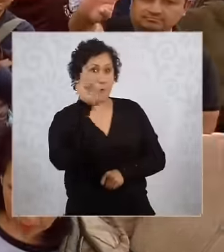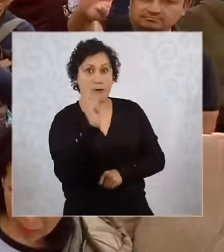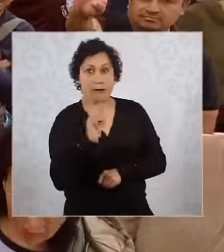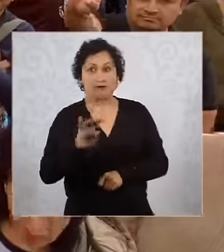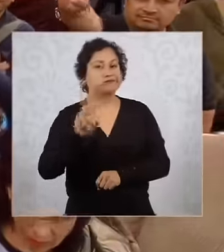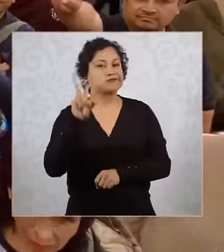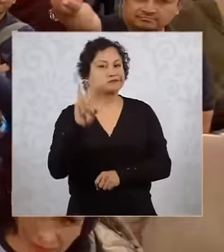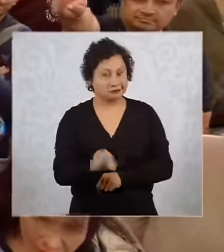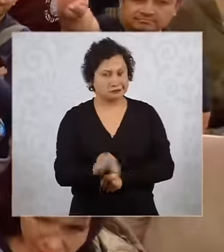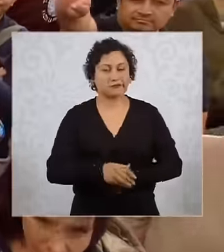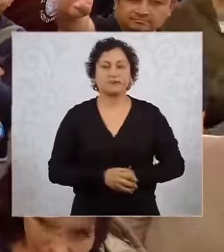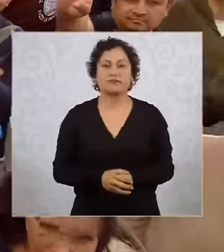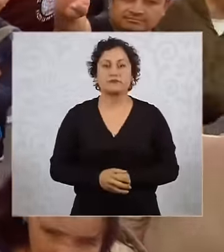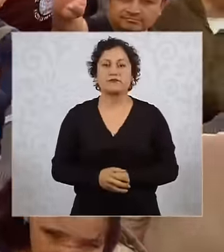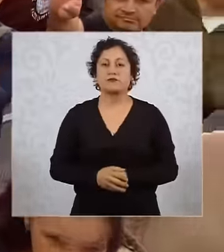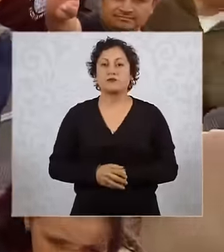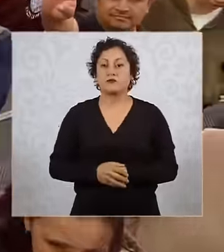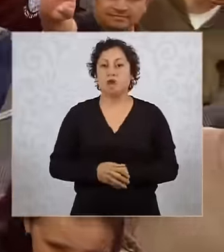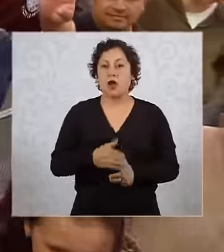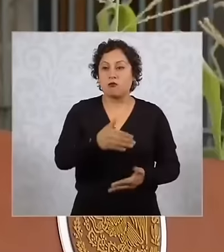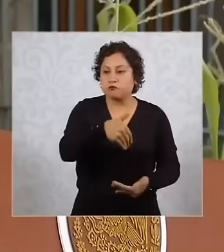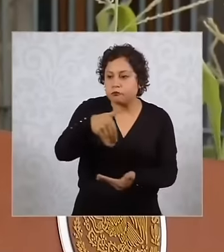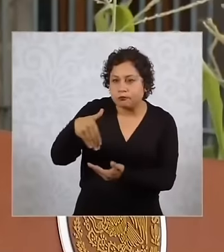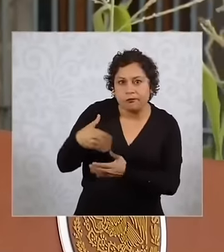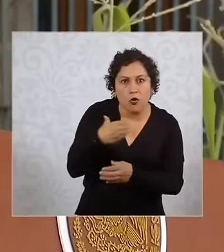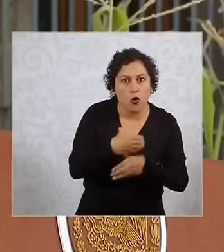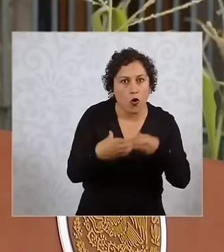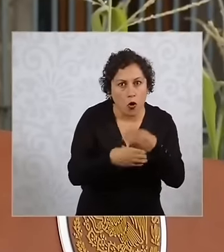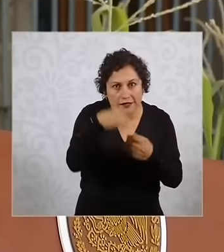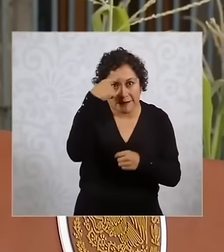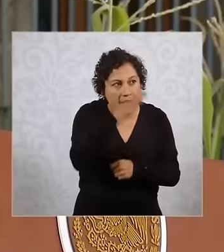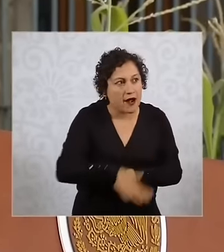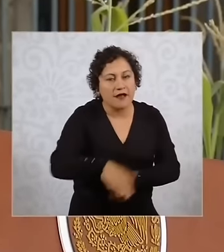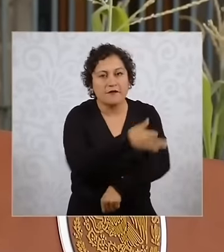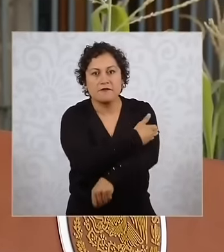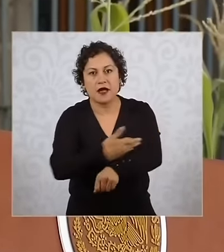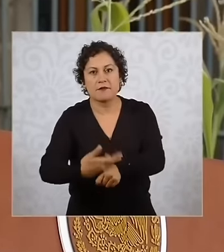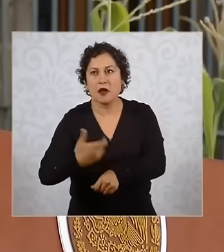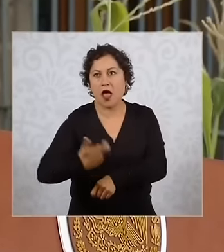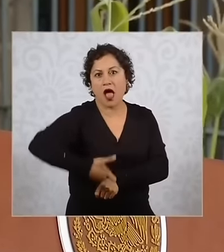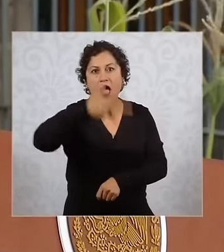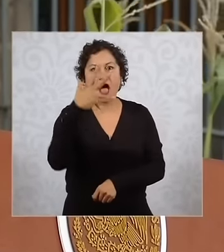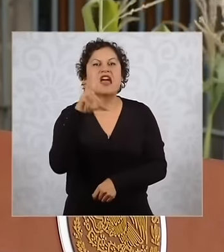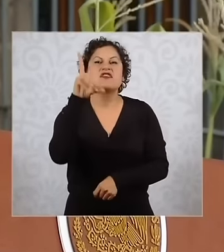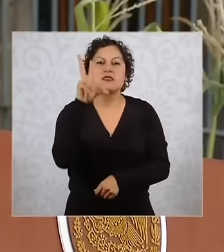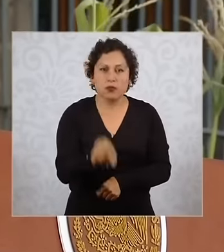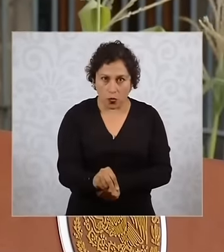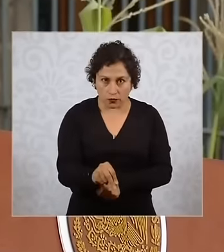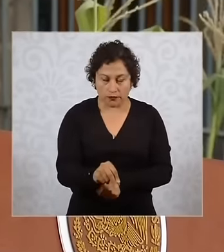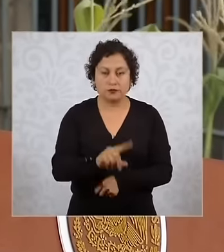Tampoco aumentará la canasta básica. No van a regresar los gasolinazos.